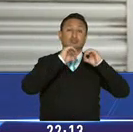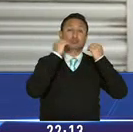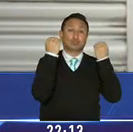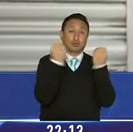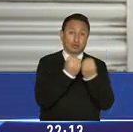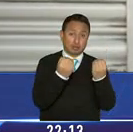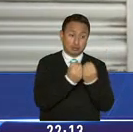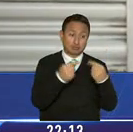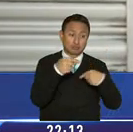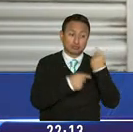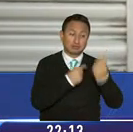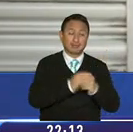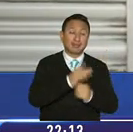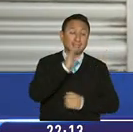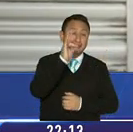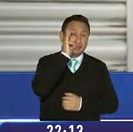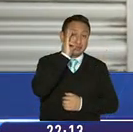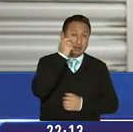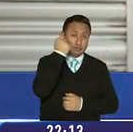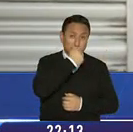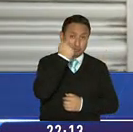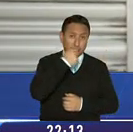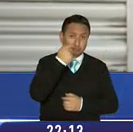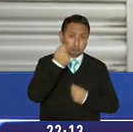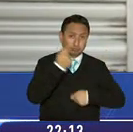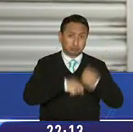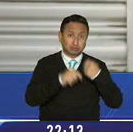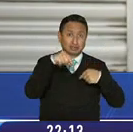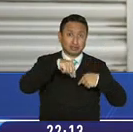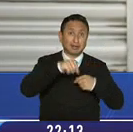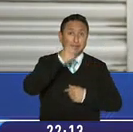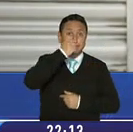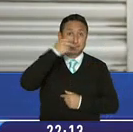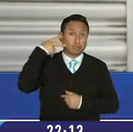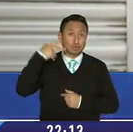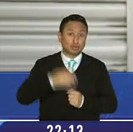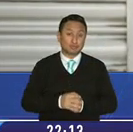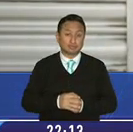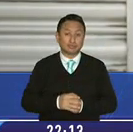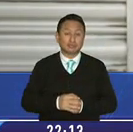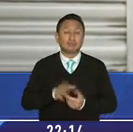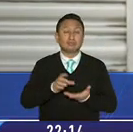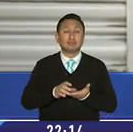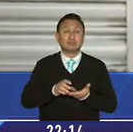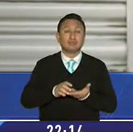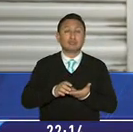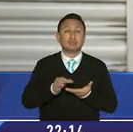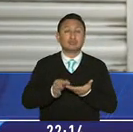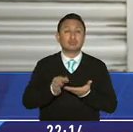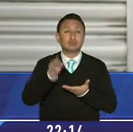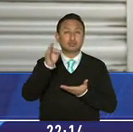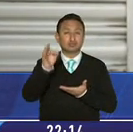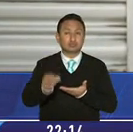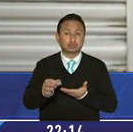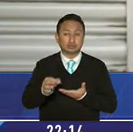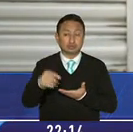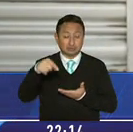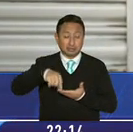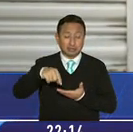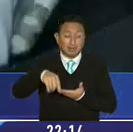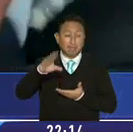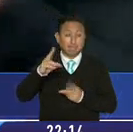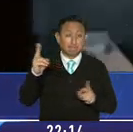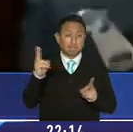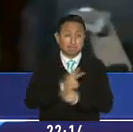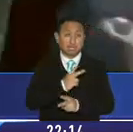que es el expendio de drogas aquí en la ciudad del Puyo, específicamente en los sectores que han sido marcados como vulnerables.